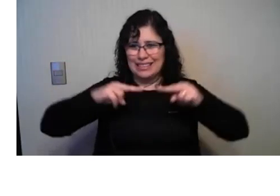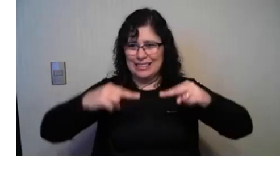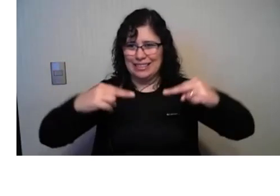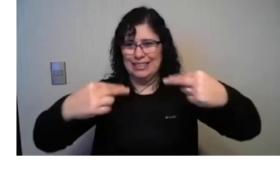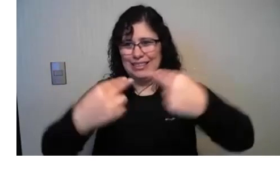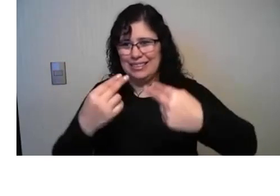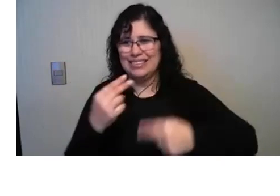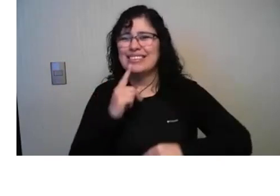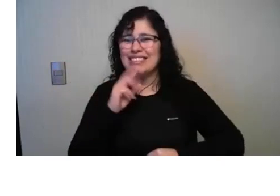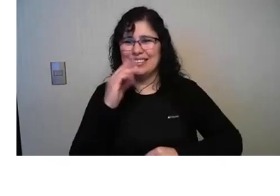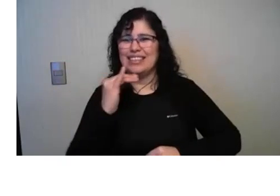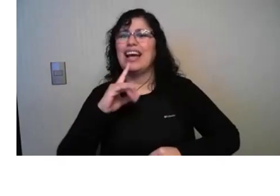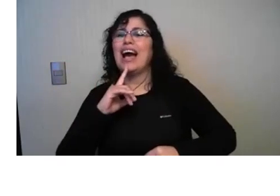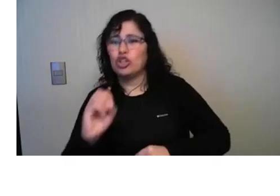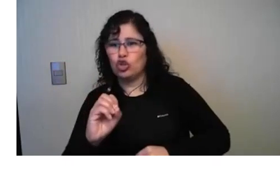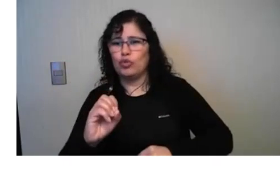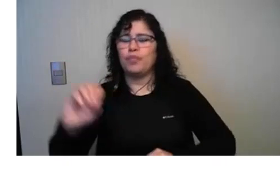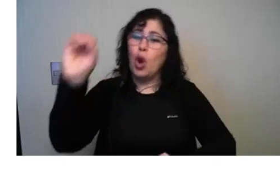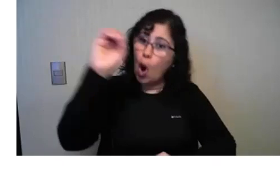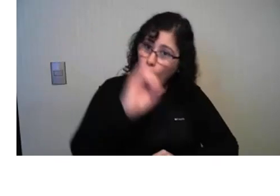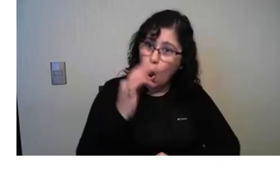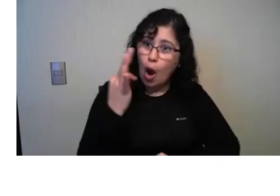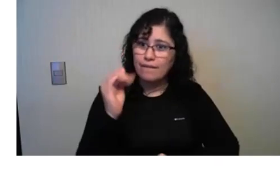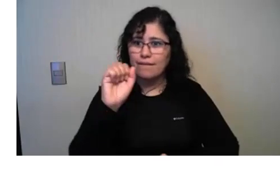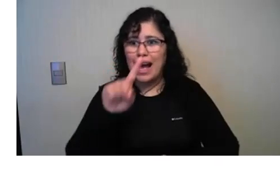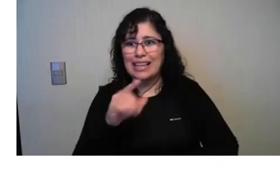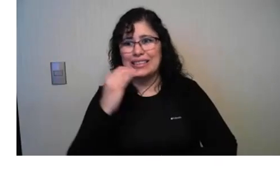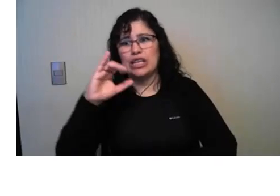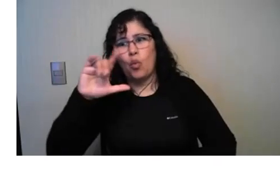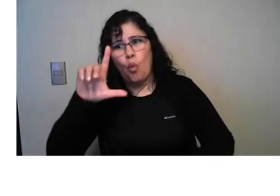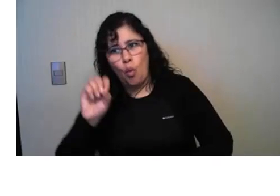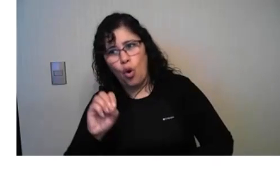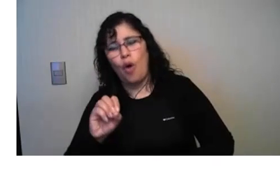estos cordones y que no son otra cosa los axones de las neuronas.